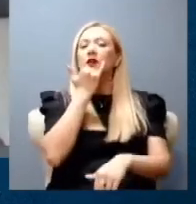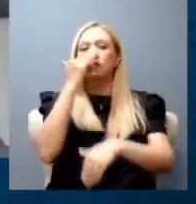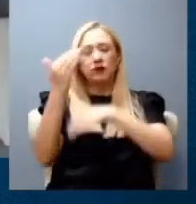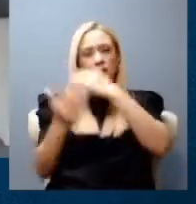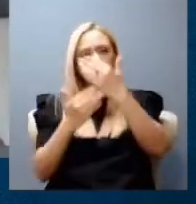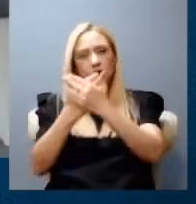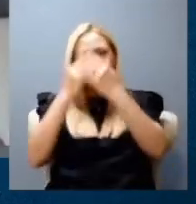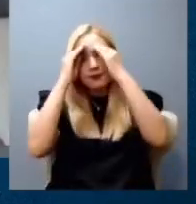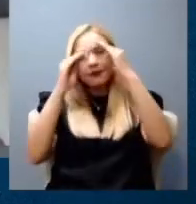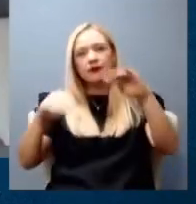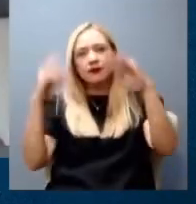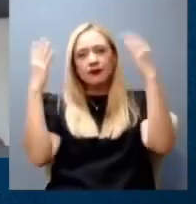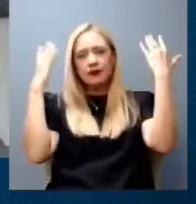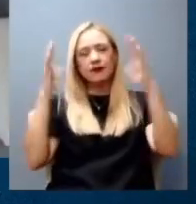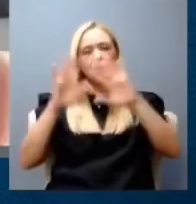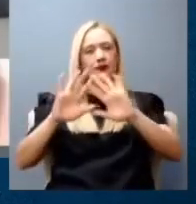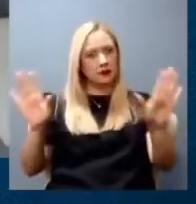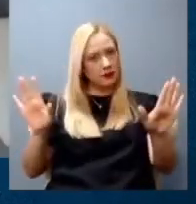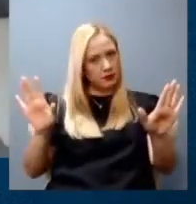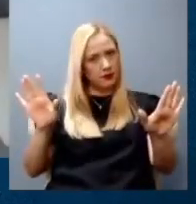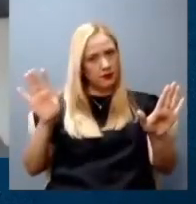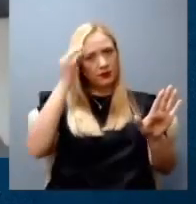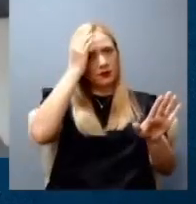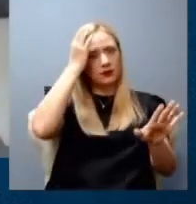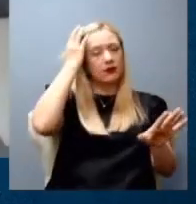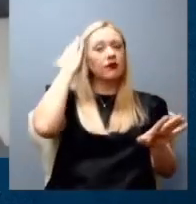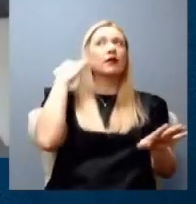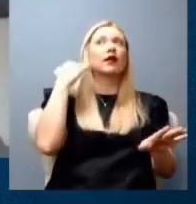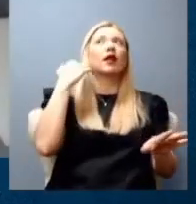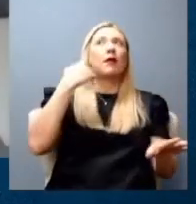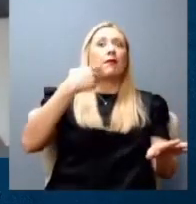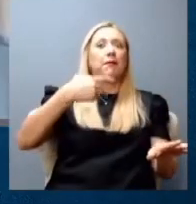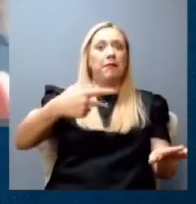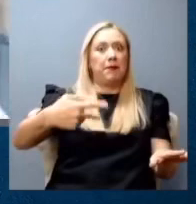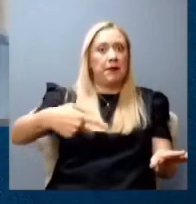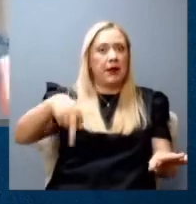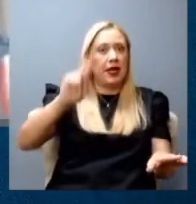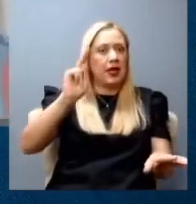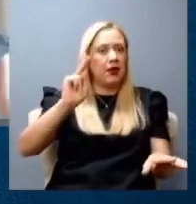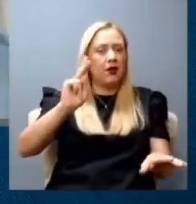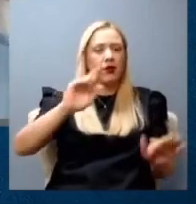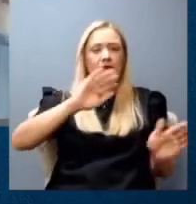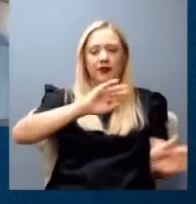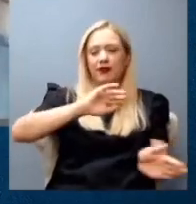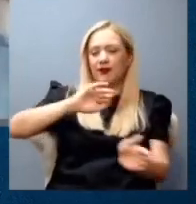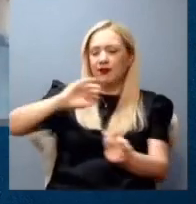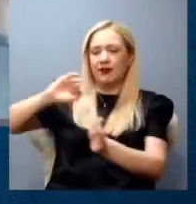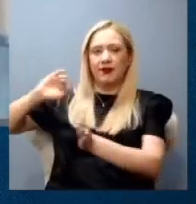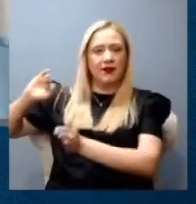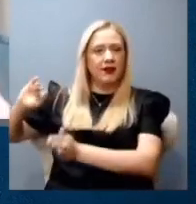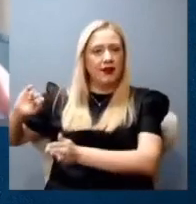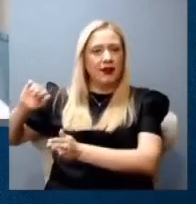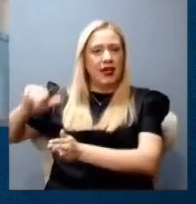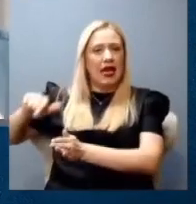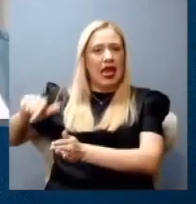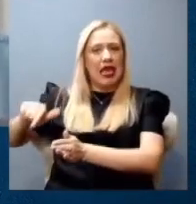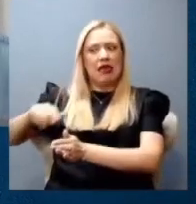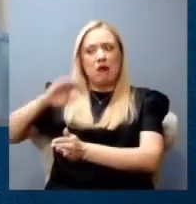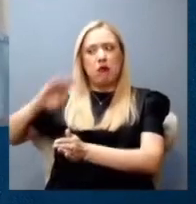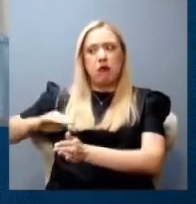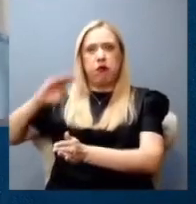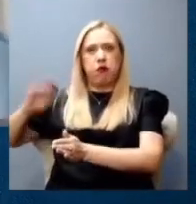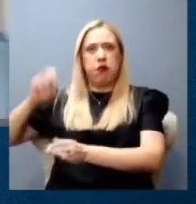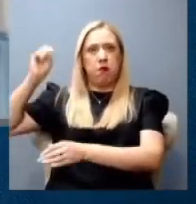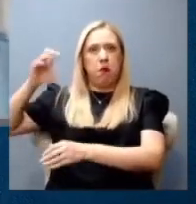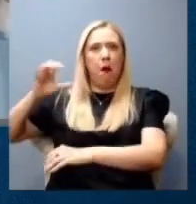los delitos amnistiables, siempre dejando por fuera los graves crímenes, pero